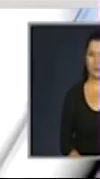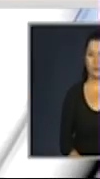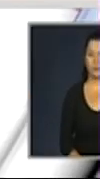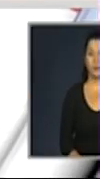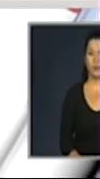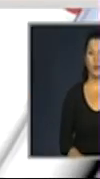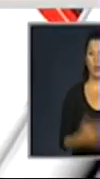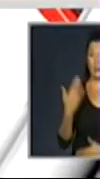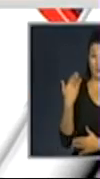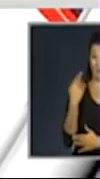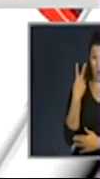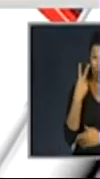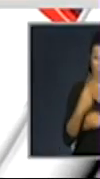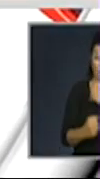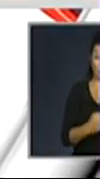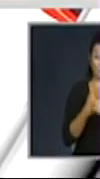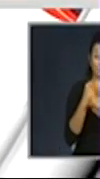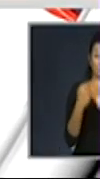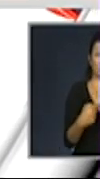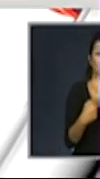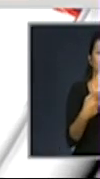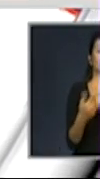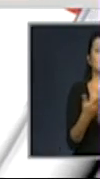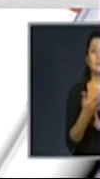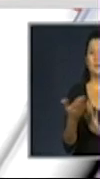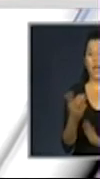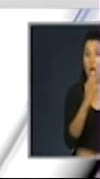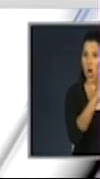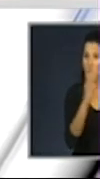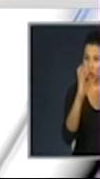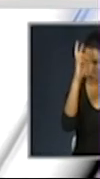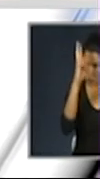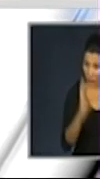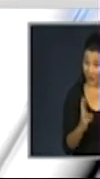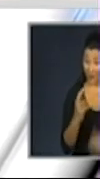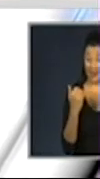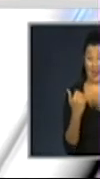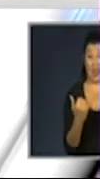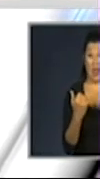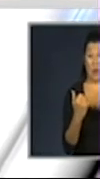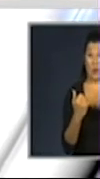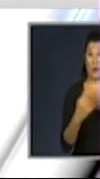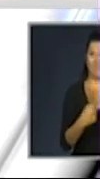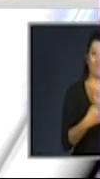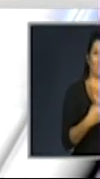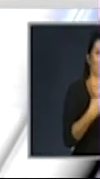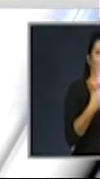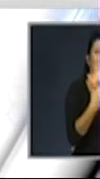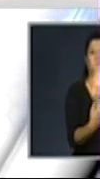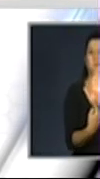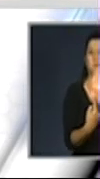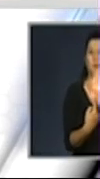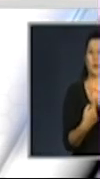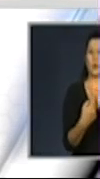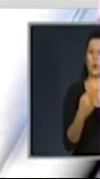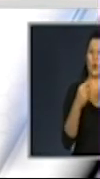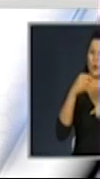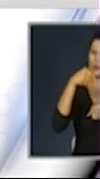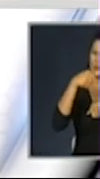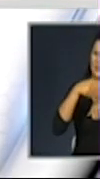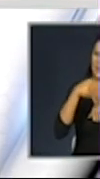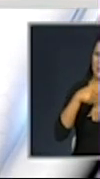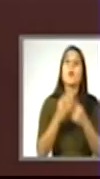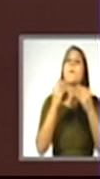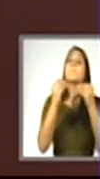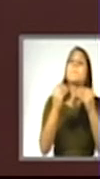inclusive ideológicas, presentes en los 12 candidatos y una candidata, realmente es enriquecedor,